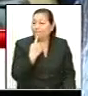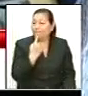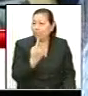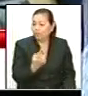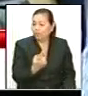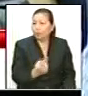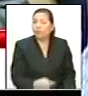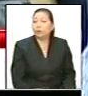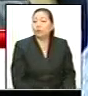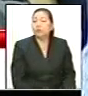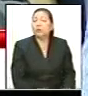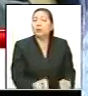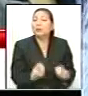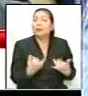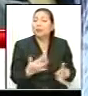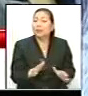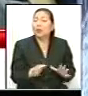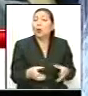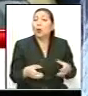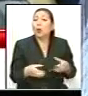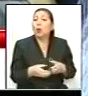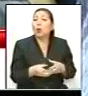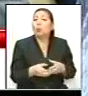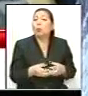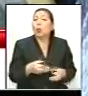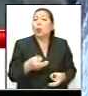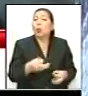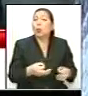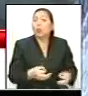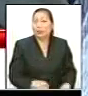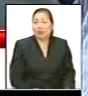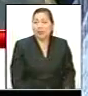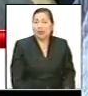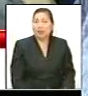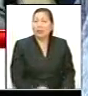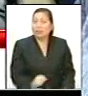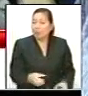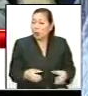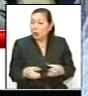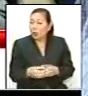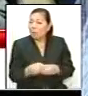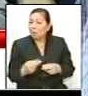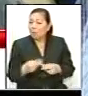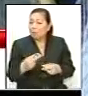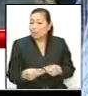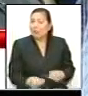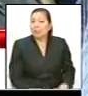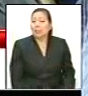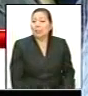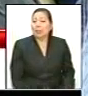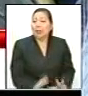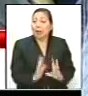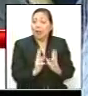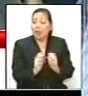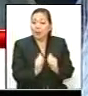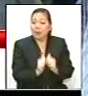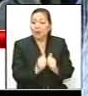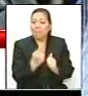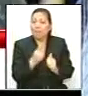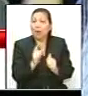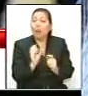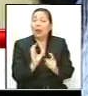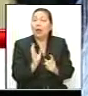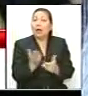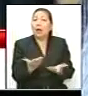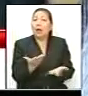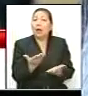Se ha descubierto porque existe la Comisión de Juristas. Existen unos vecinos que están asociados